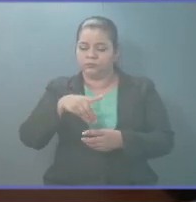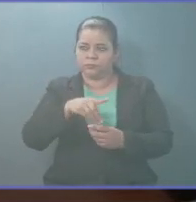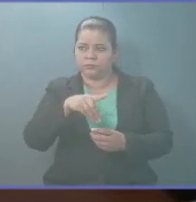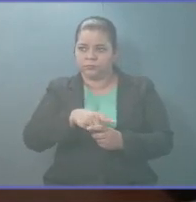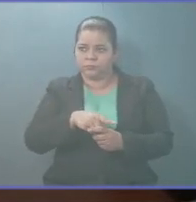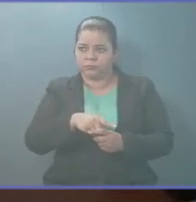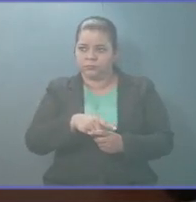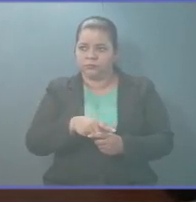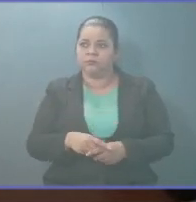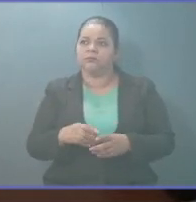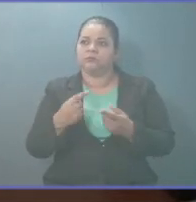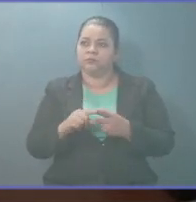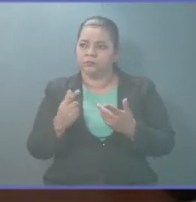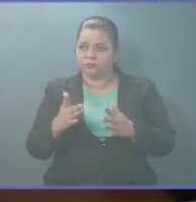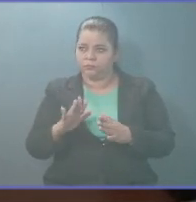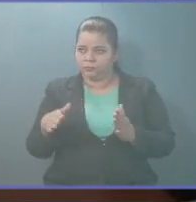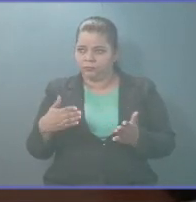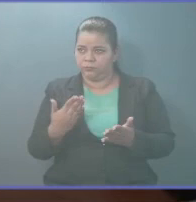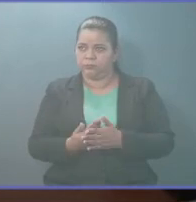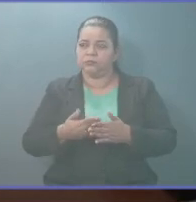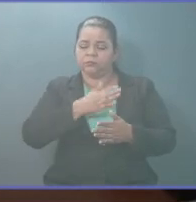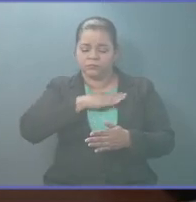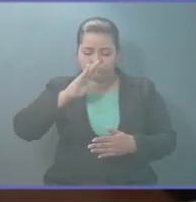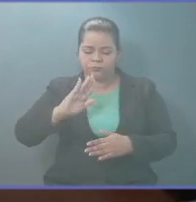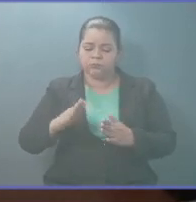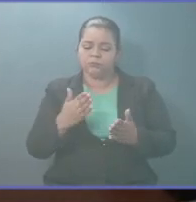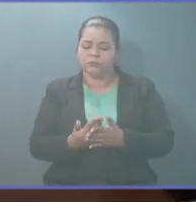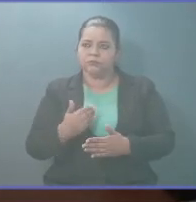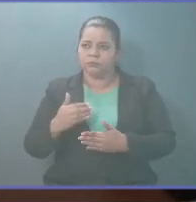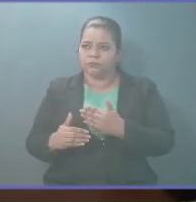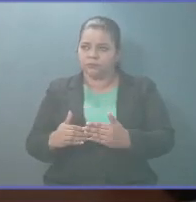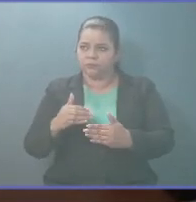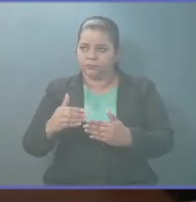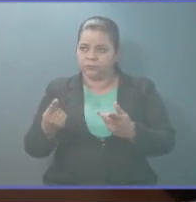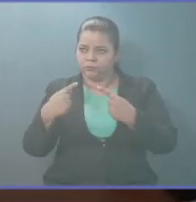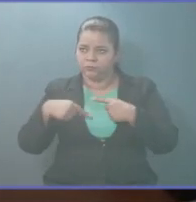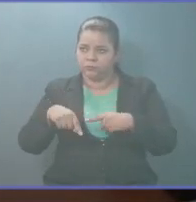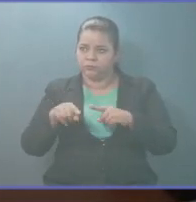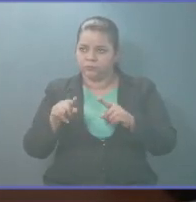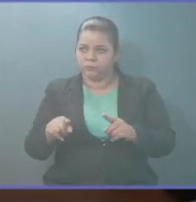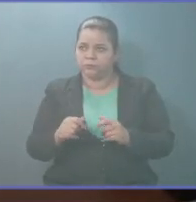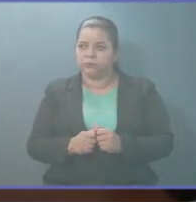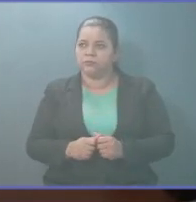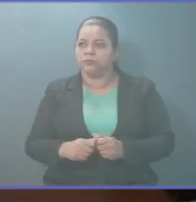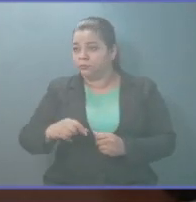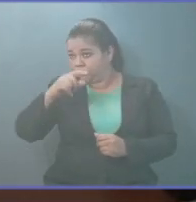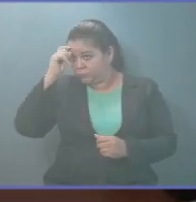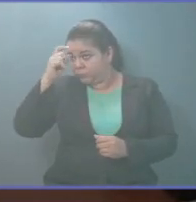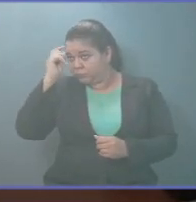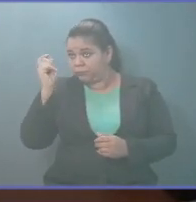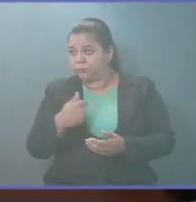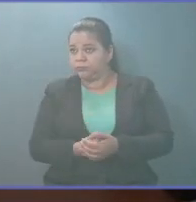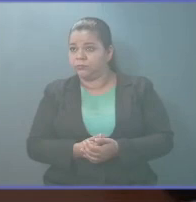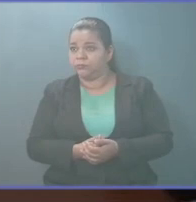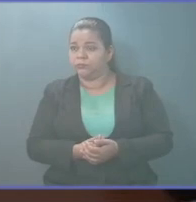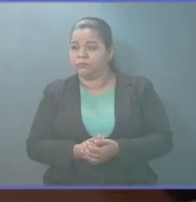ley, circunstancia que deberá ser comprobada con la respectiva constancia extendida por el Ministerio de Trabajo y Previsión Social.